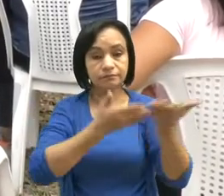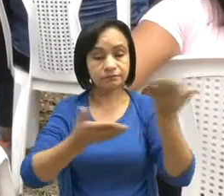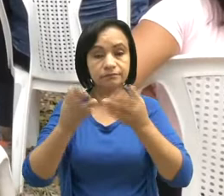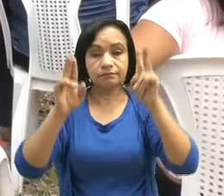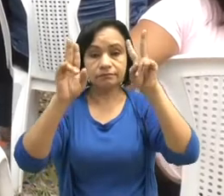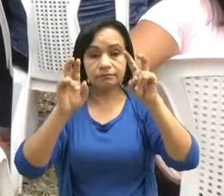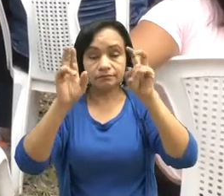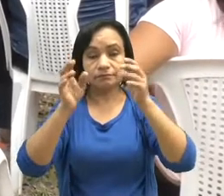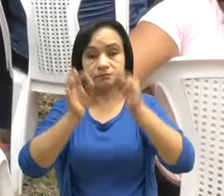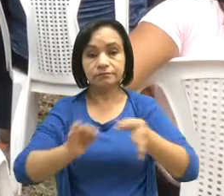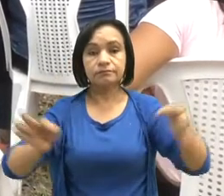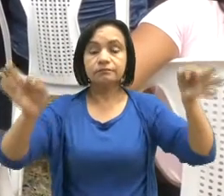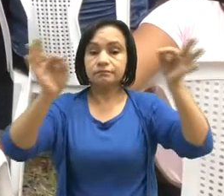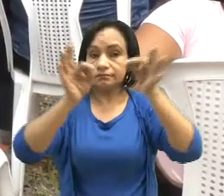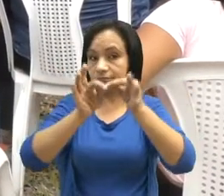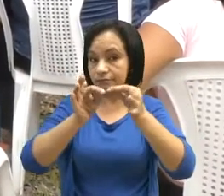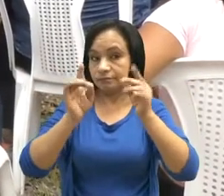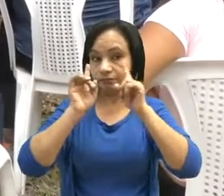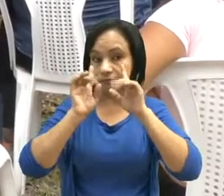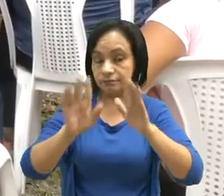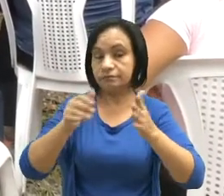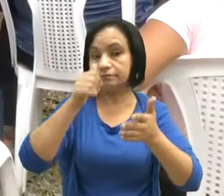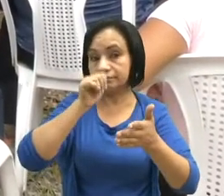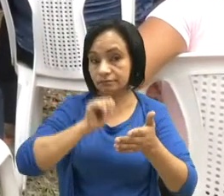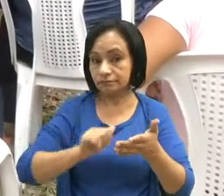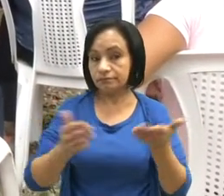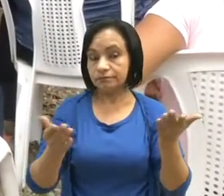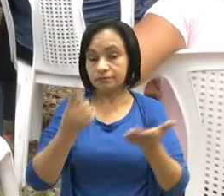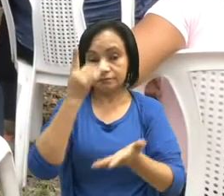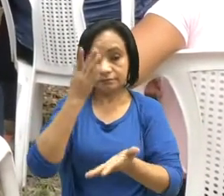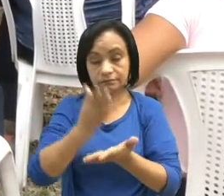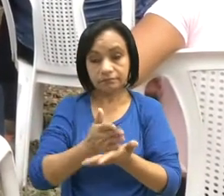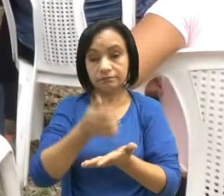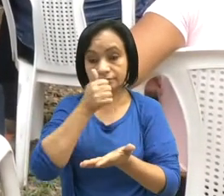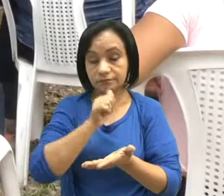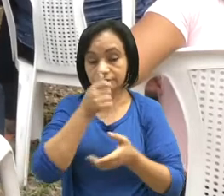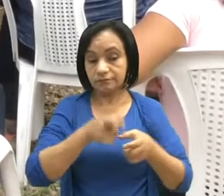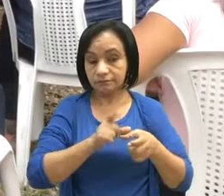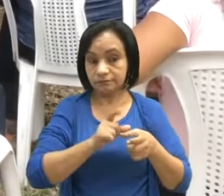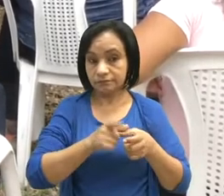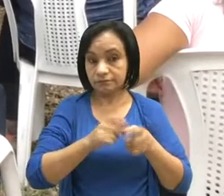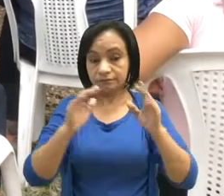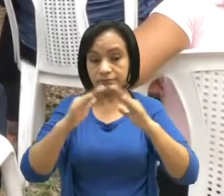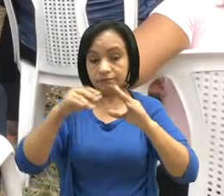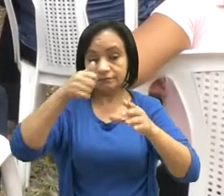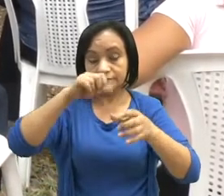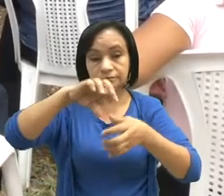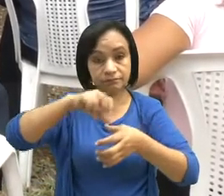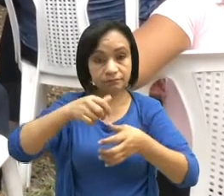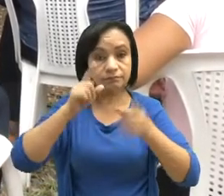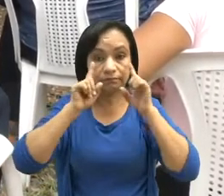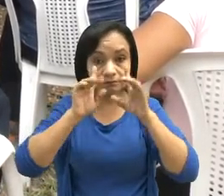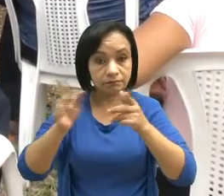muy importantes con la comunidad, como es el cuidado del agua, cómo una vez que este sistema de alcantarillado sanitario esté construido,